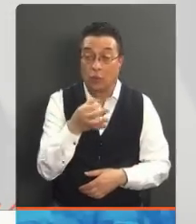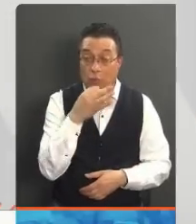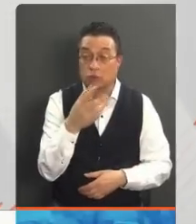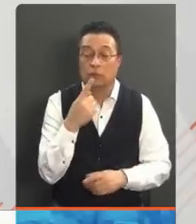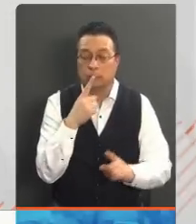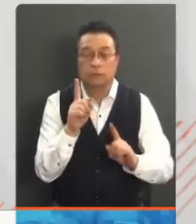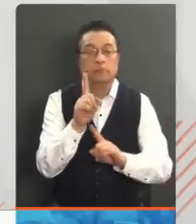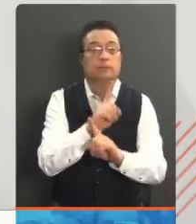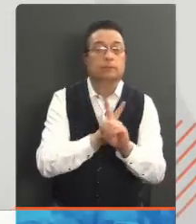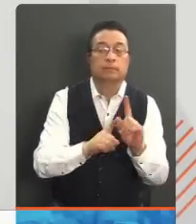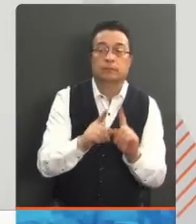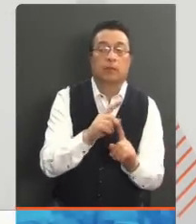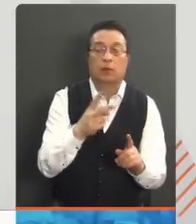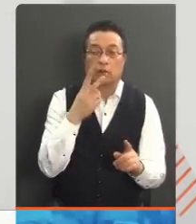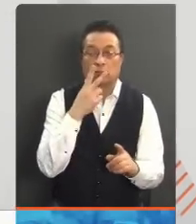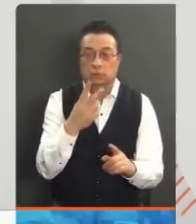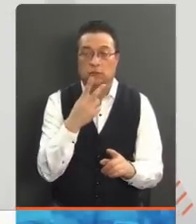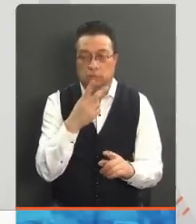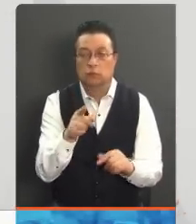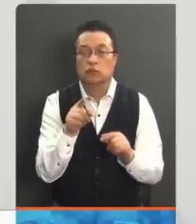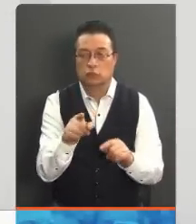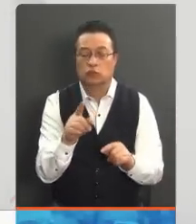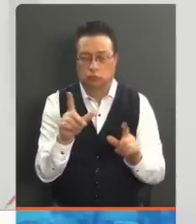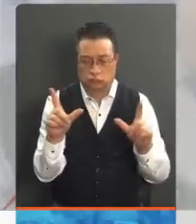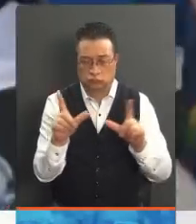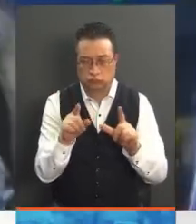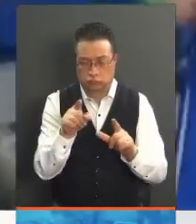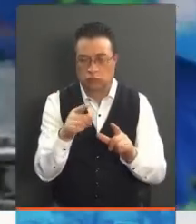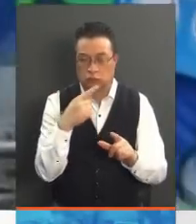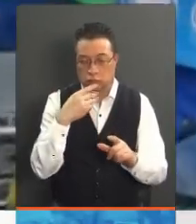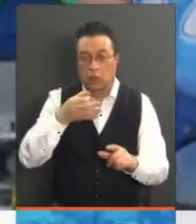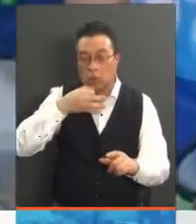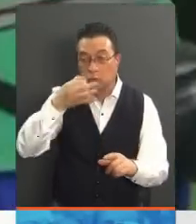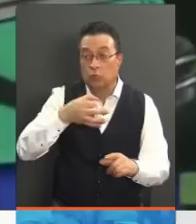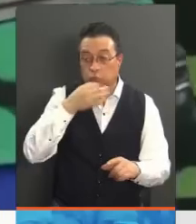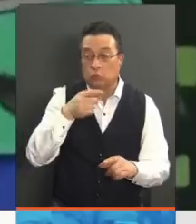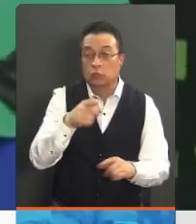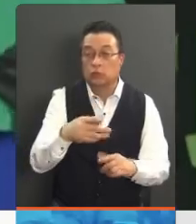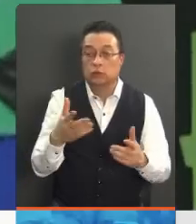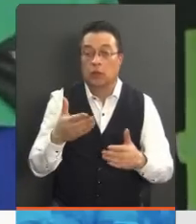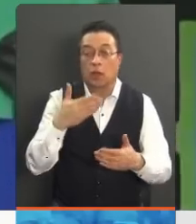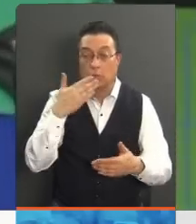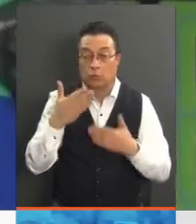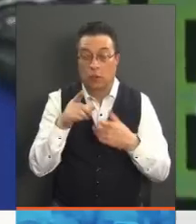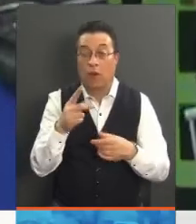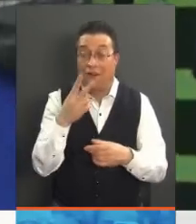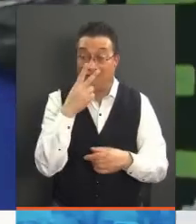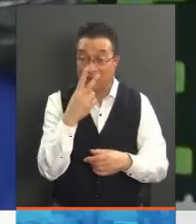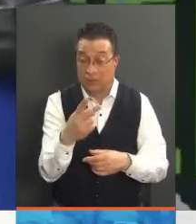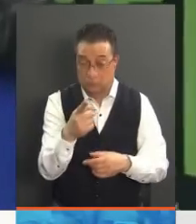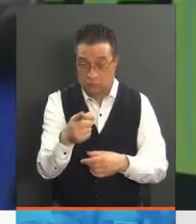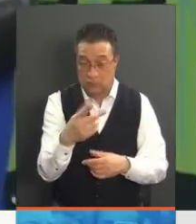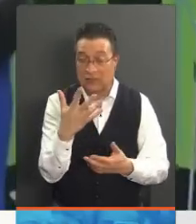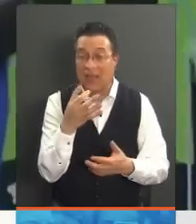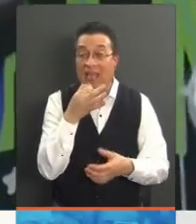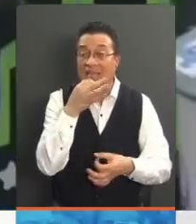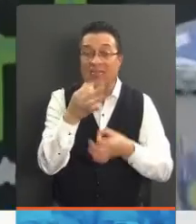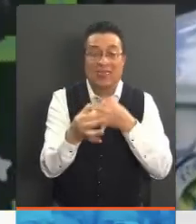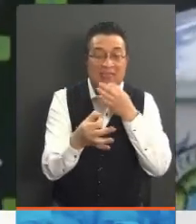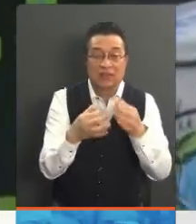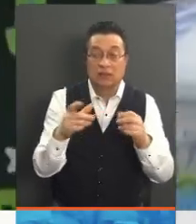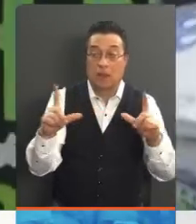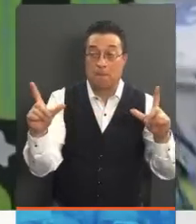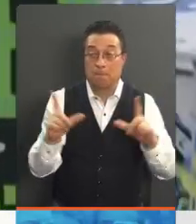pasar allí en algún instante mientras Carlos estaba dando cuenta del relato. Veamos una reacción en